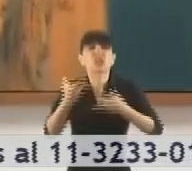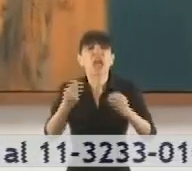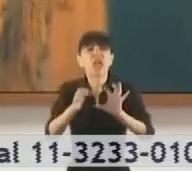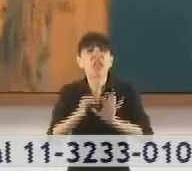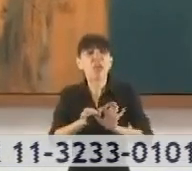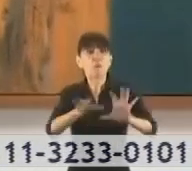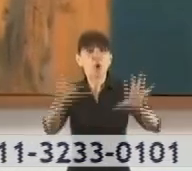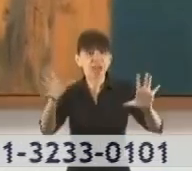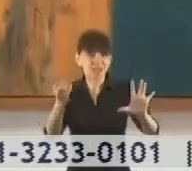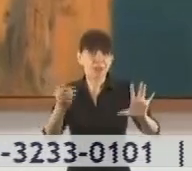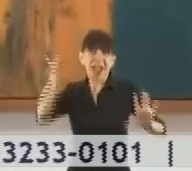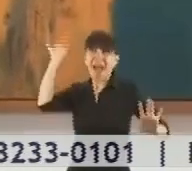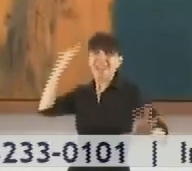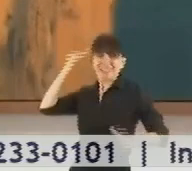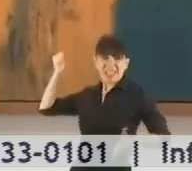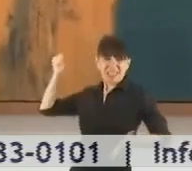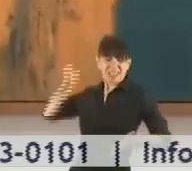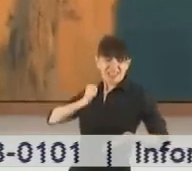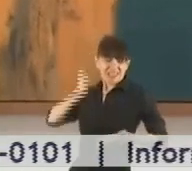de años de dictaduras,